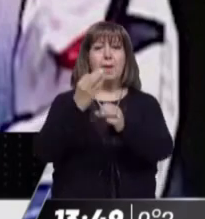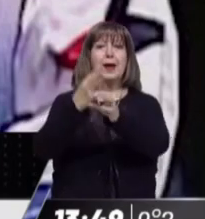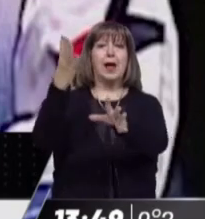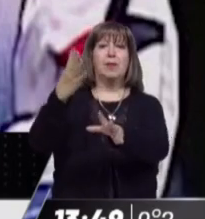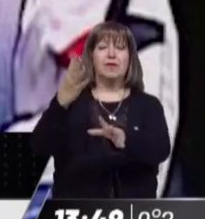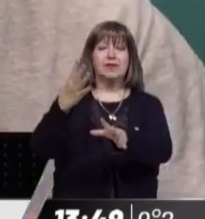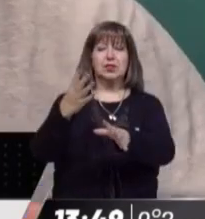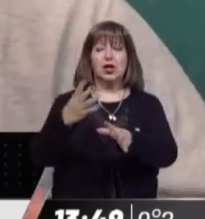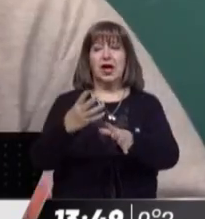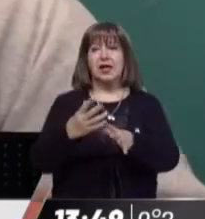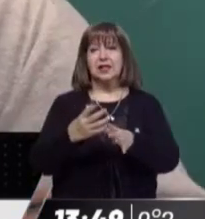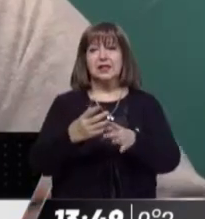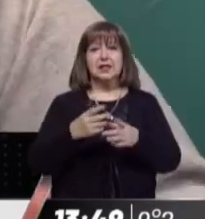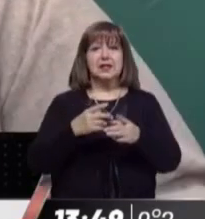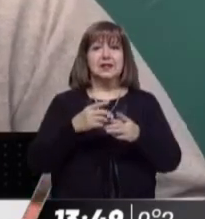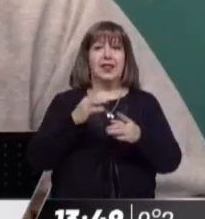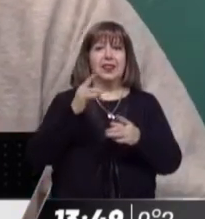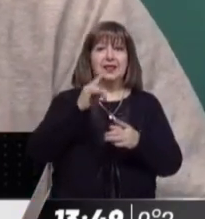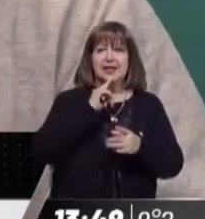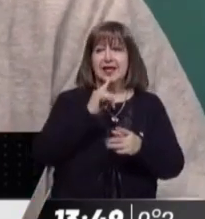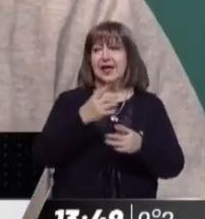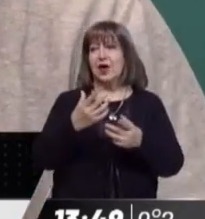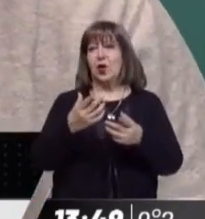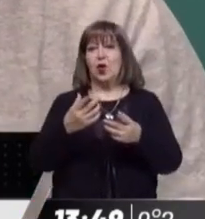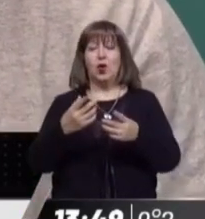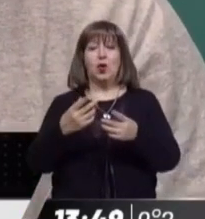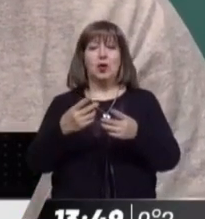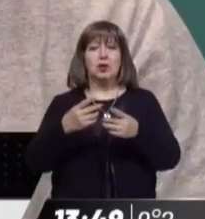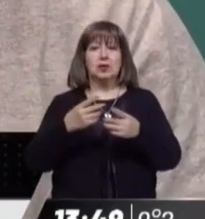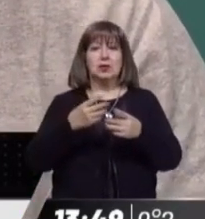y los managers, los promotores y los técnicos, y muchas veces